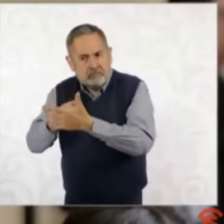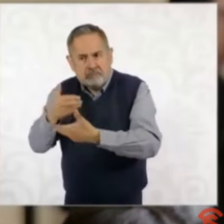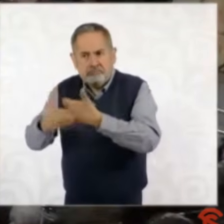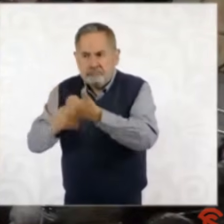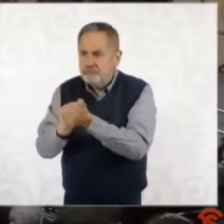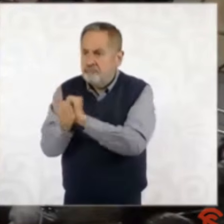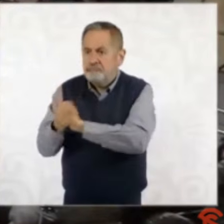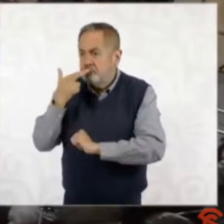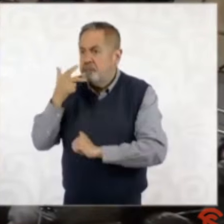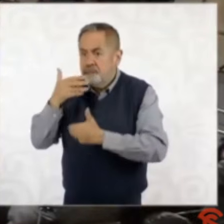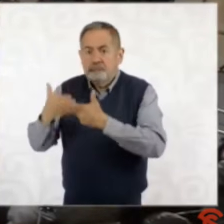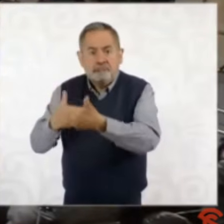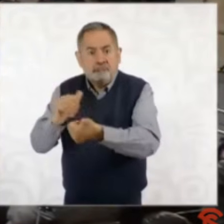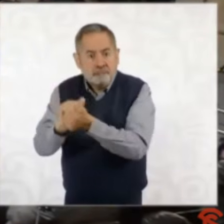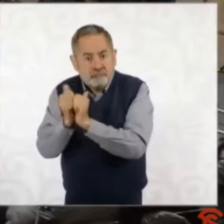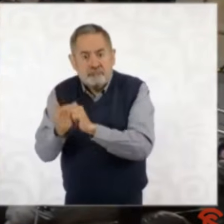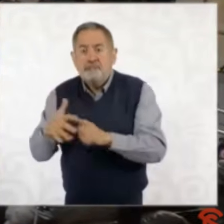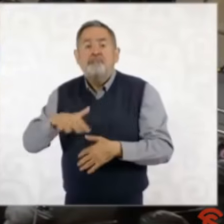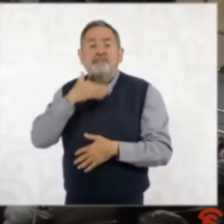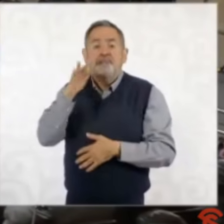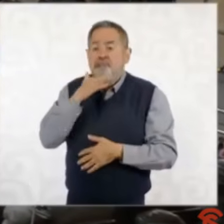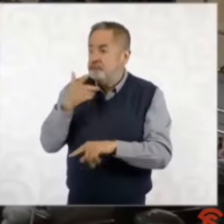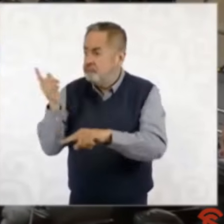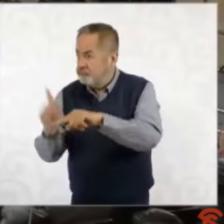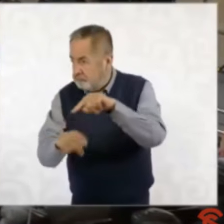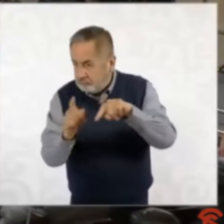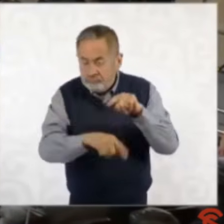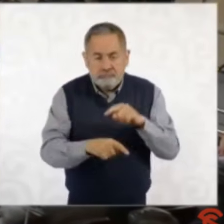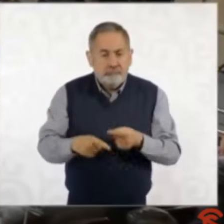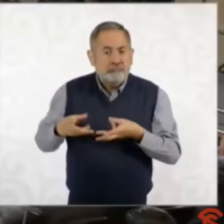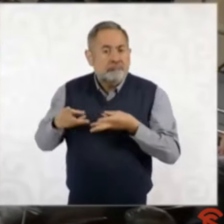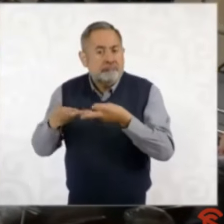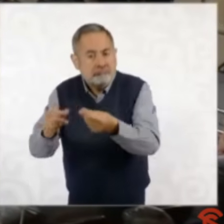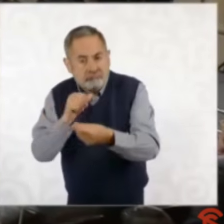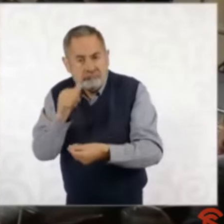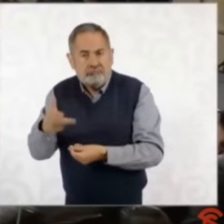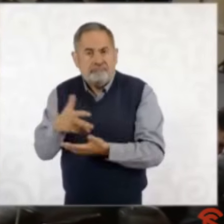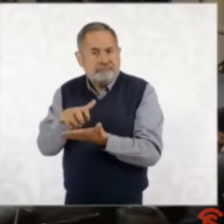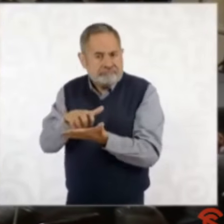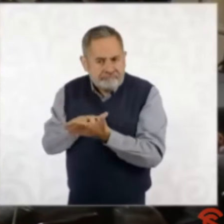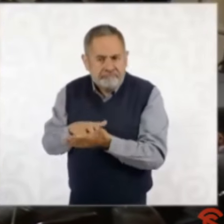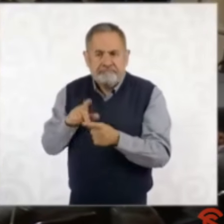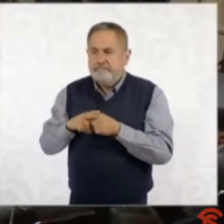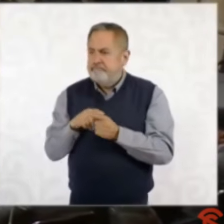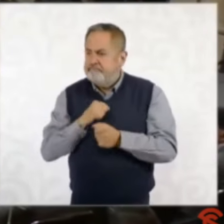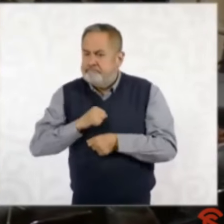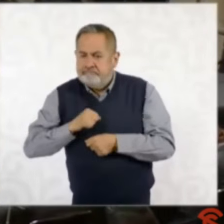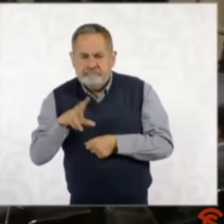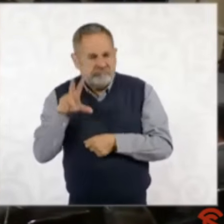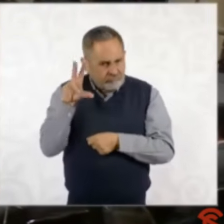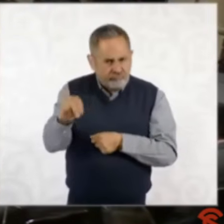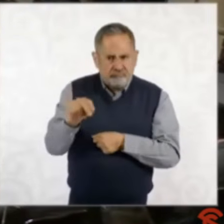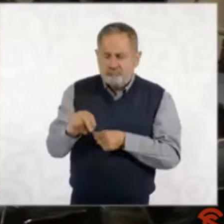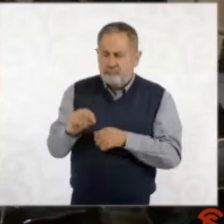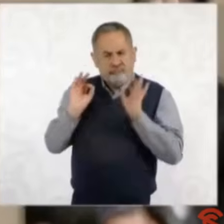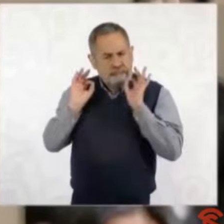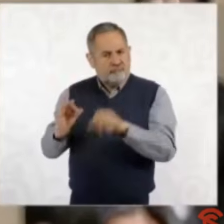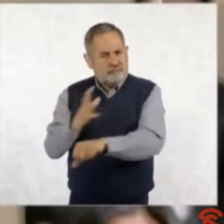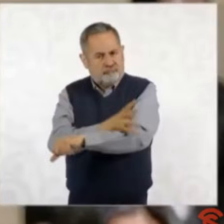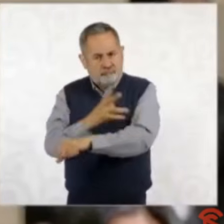cuando precisamente el combate a la corrupción, la austeridad republicana, la eliminación de privilegios y el fin de la condonación